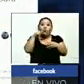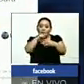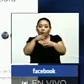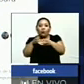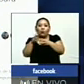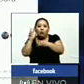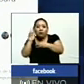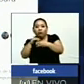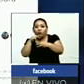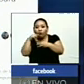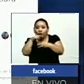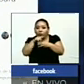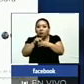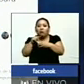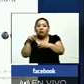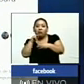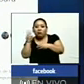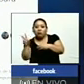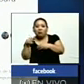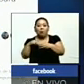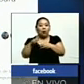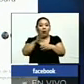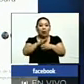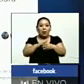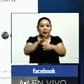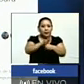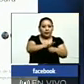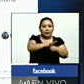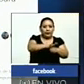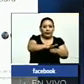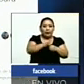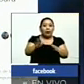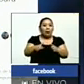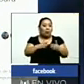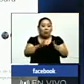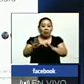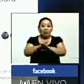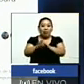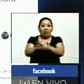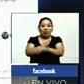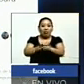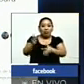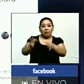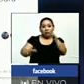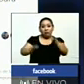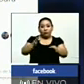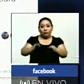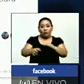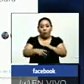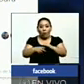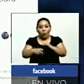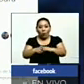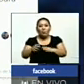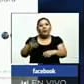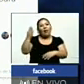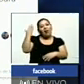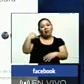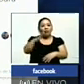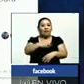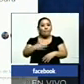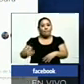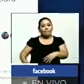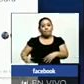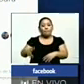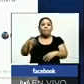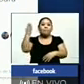la cúpula del FMLN estaría ejerciendo presión para no enviar a juicio por enriquecimiento ilícito al expresidente de Proeza y expresidente